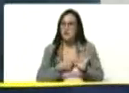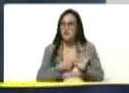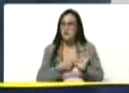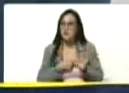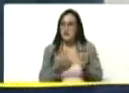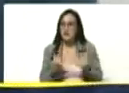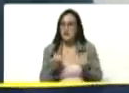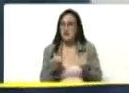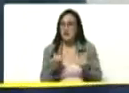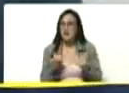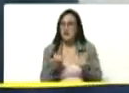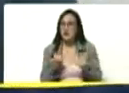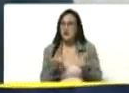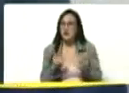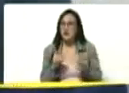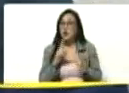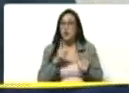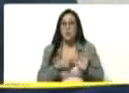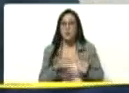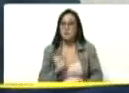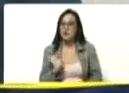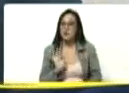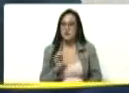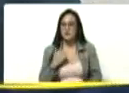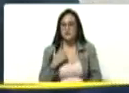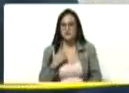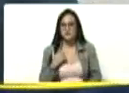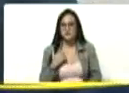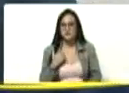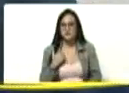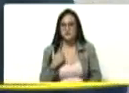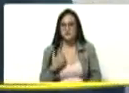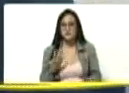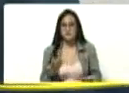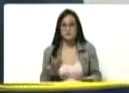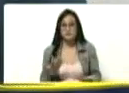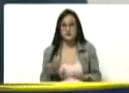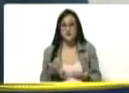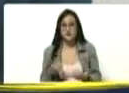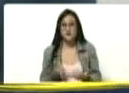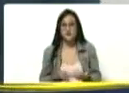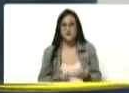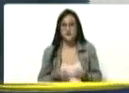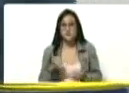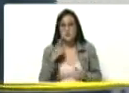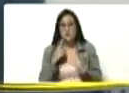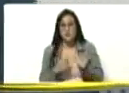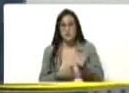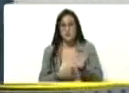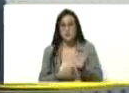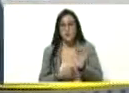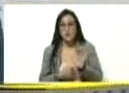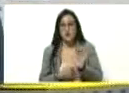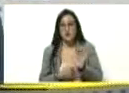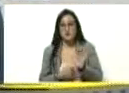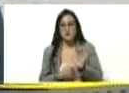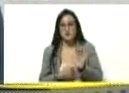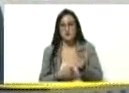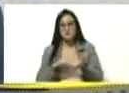están ahí en Naciones Unidas y no se cumplen. Y la mayor muestra de lo que